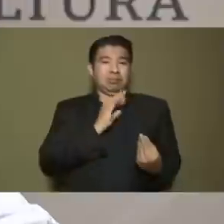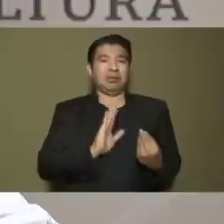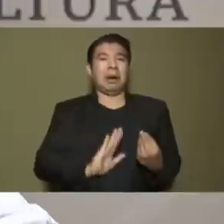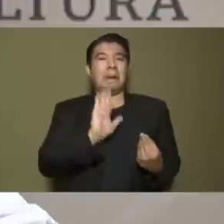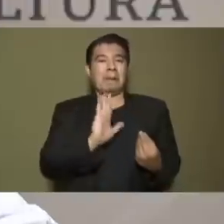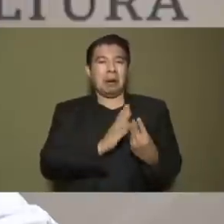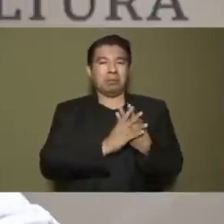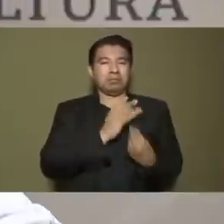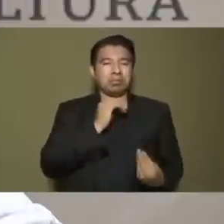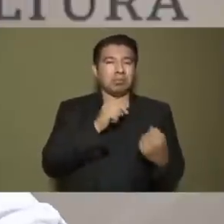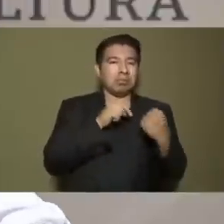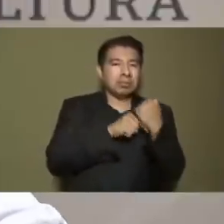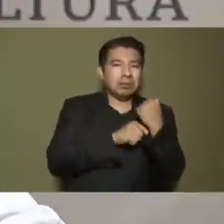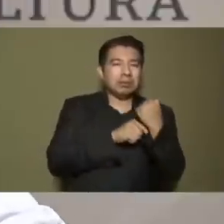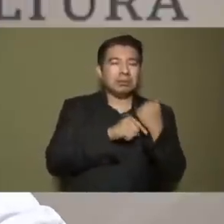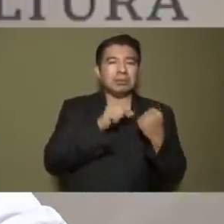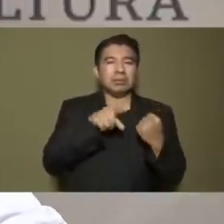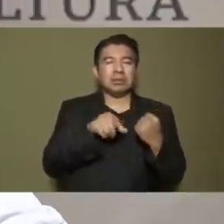la